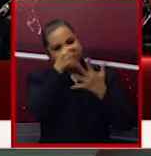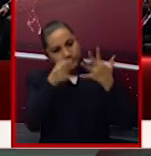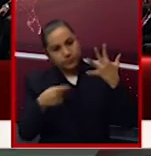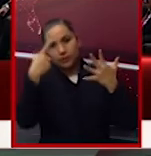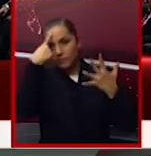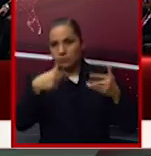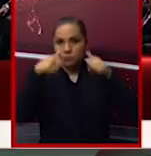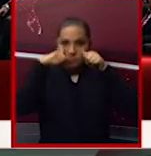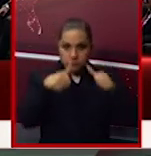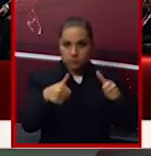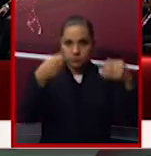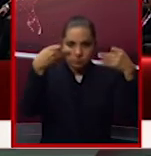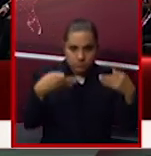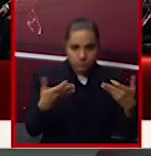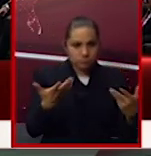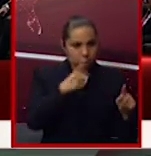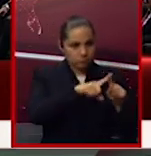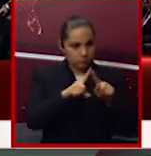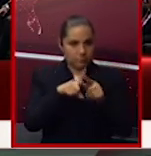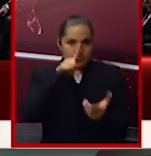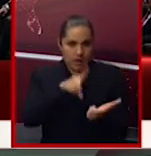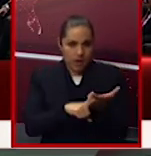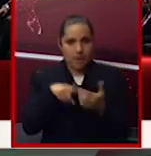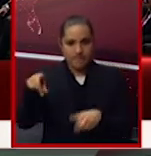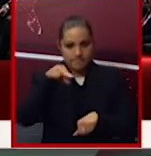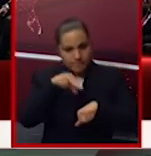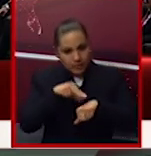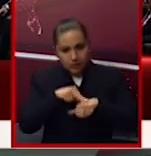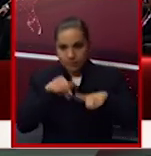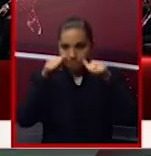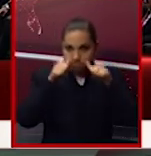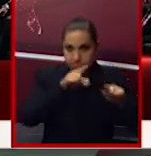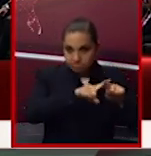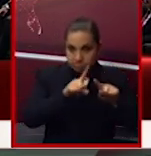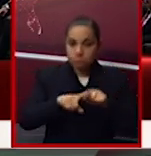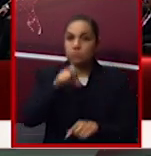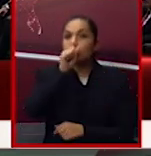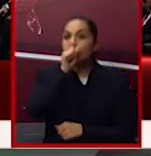atención desde el nivel de unidad médica y así vigilar